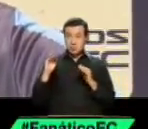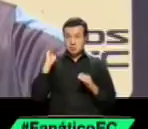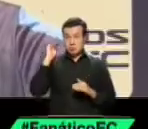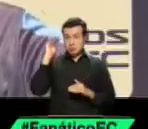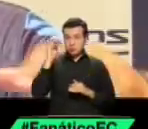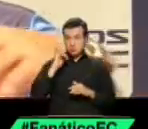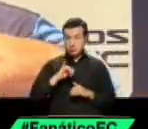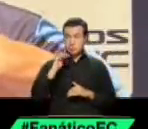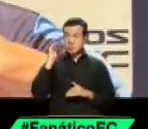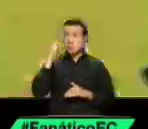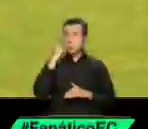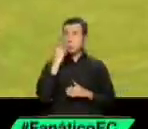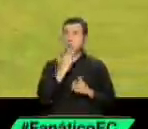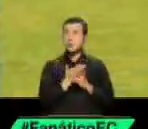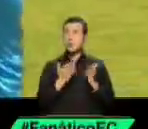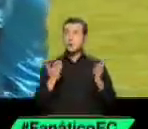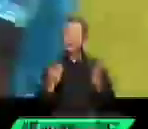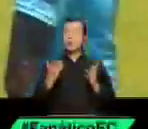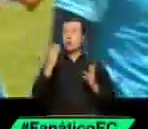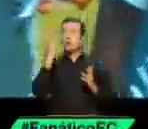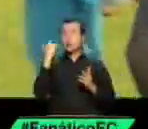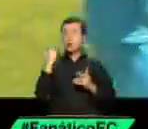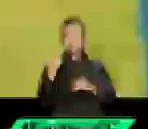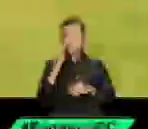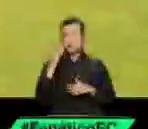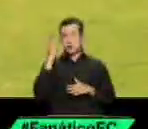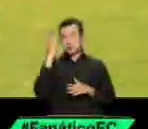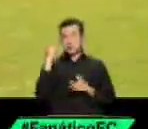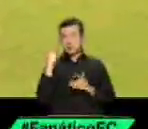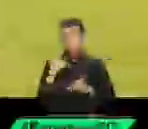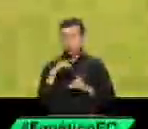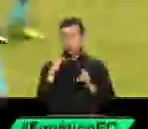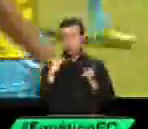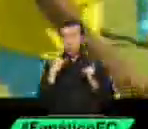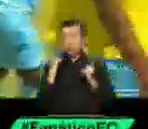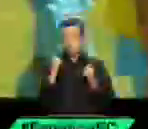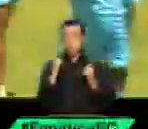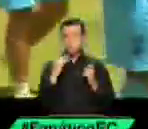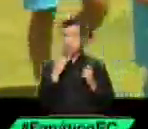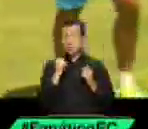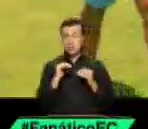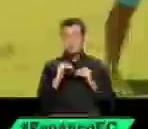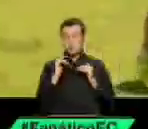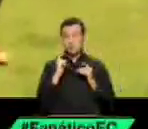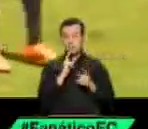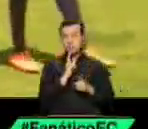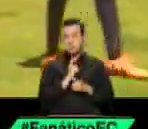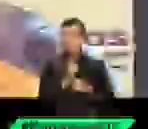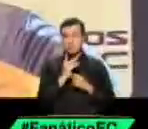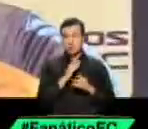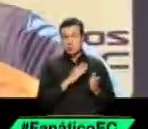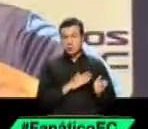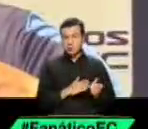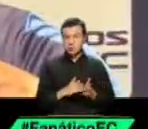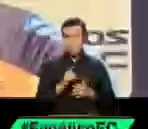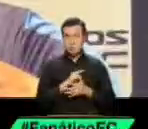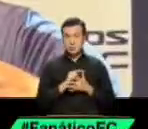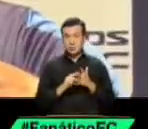bueno, demostramos en el partido pasado que merecimos un mejor resultado, así que vamos a